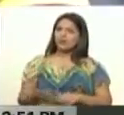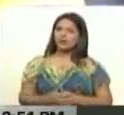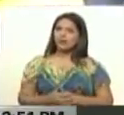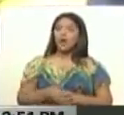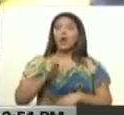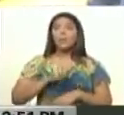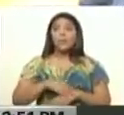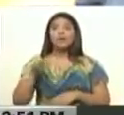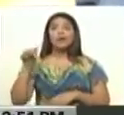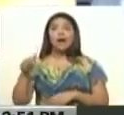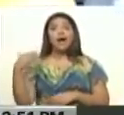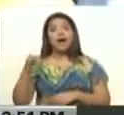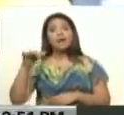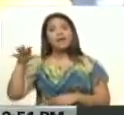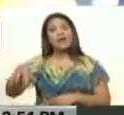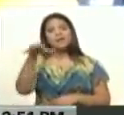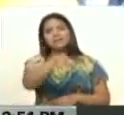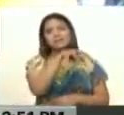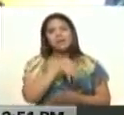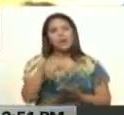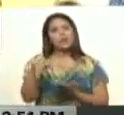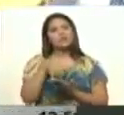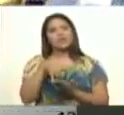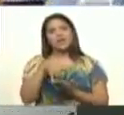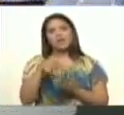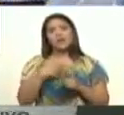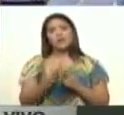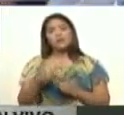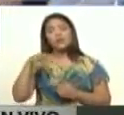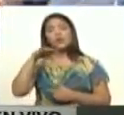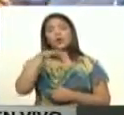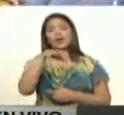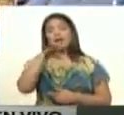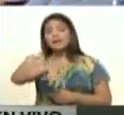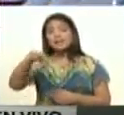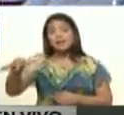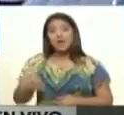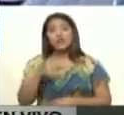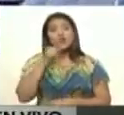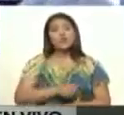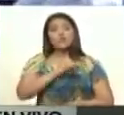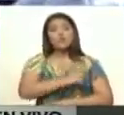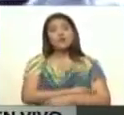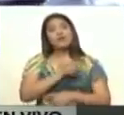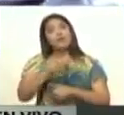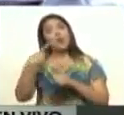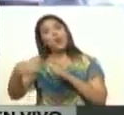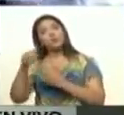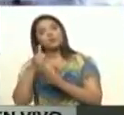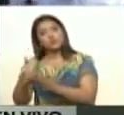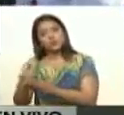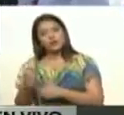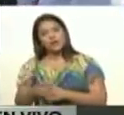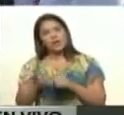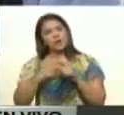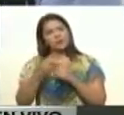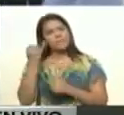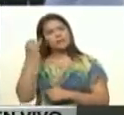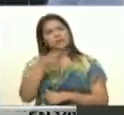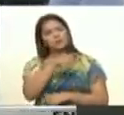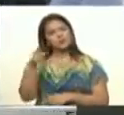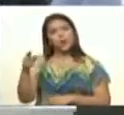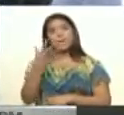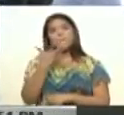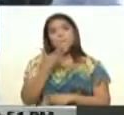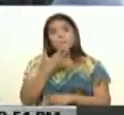porque había estados que eran muy débiles financieramente y los estados fuertes teníamos que ayudar a los débiles. Imagínense ustedes, si se